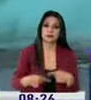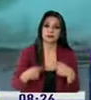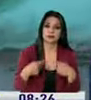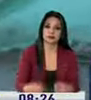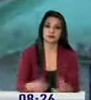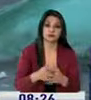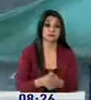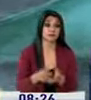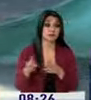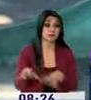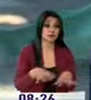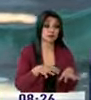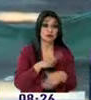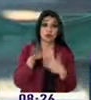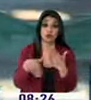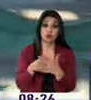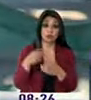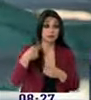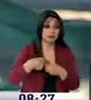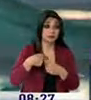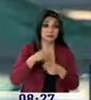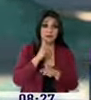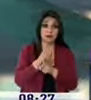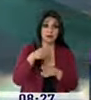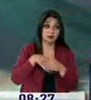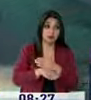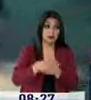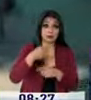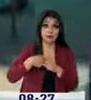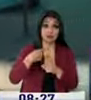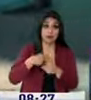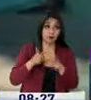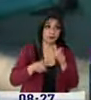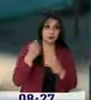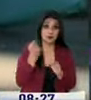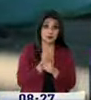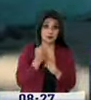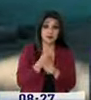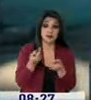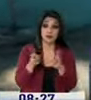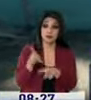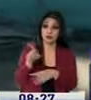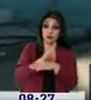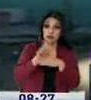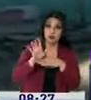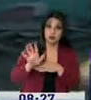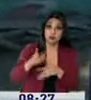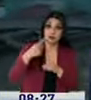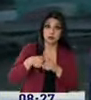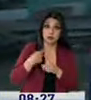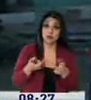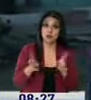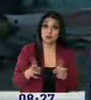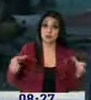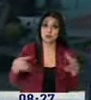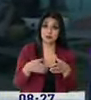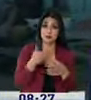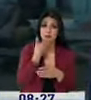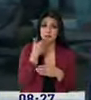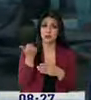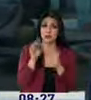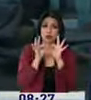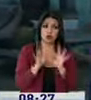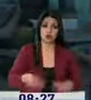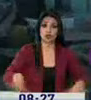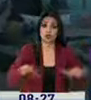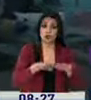Es una coordinación entre todos los participantes, todos los que trabajan en el mercado y ustedes como directores del mercado, precisamente para mejorar